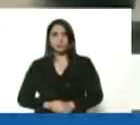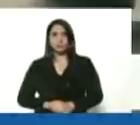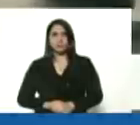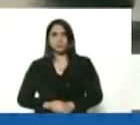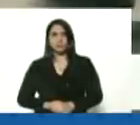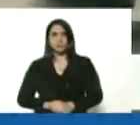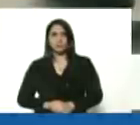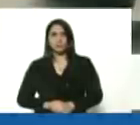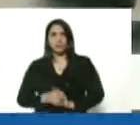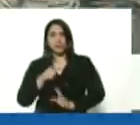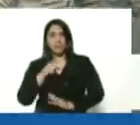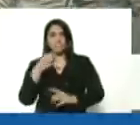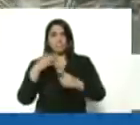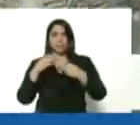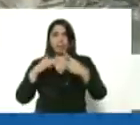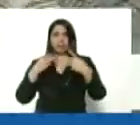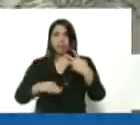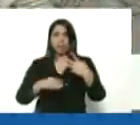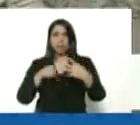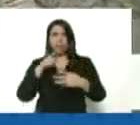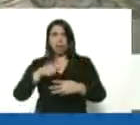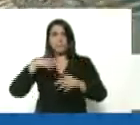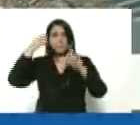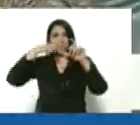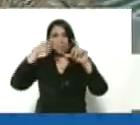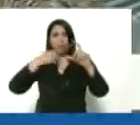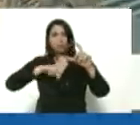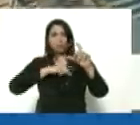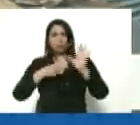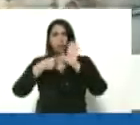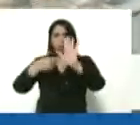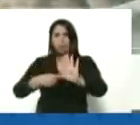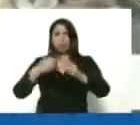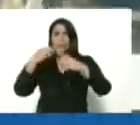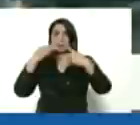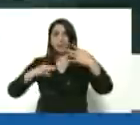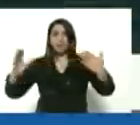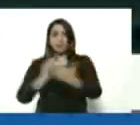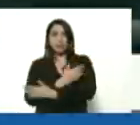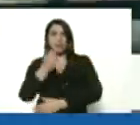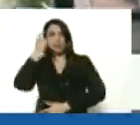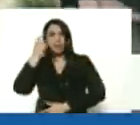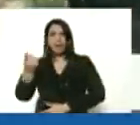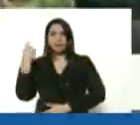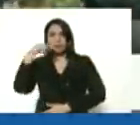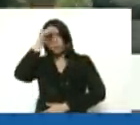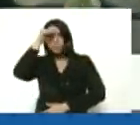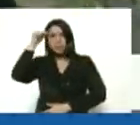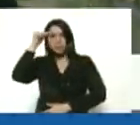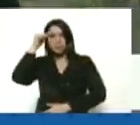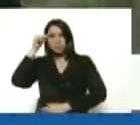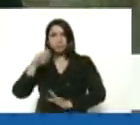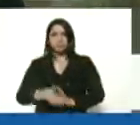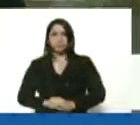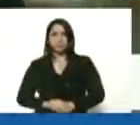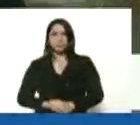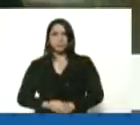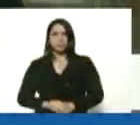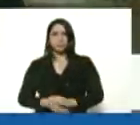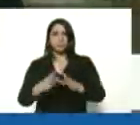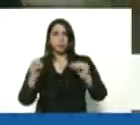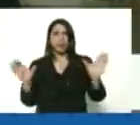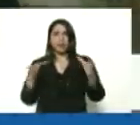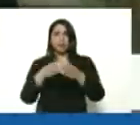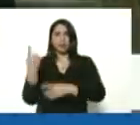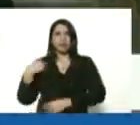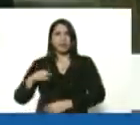parte de este material, este video que estamos mostrando es el material incautado el día de ayer, domingo, todo el equipo que